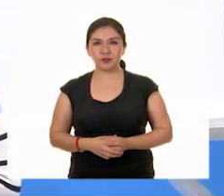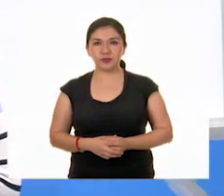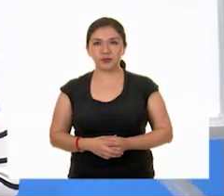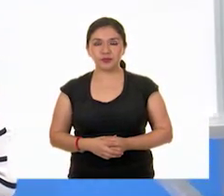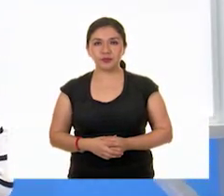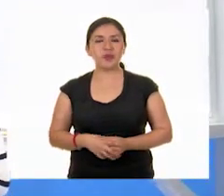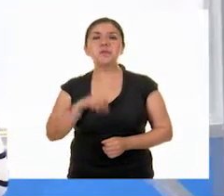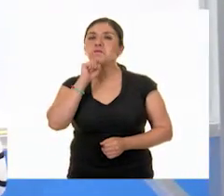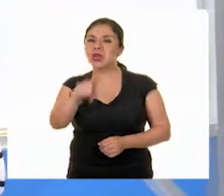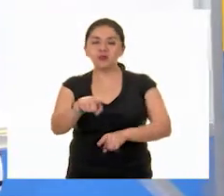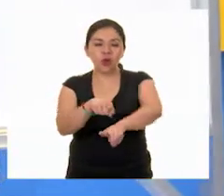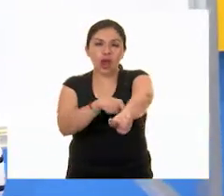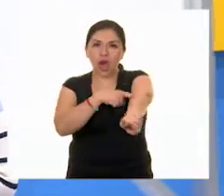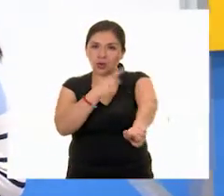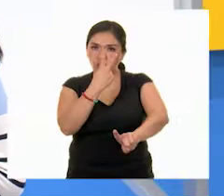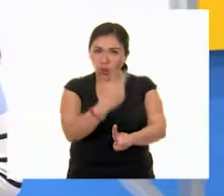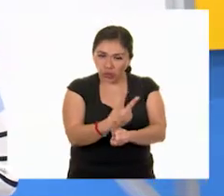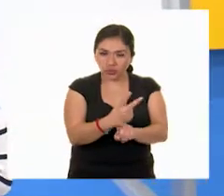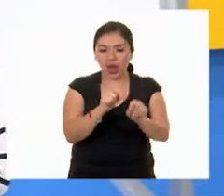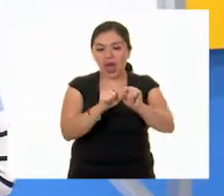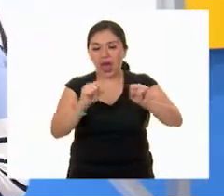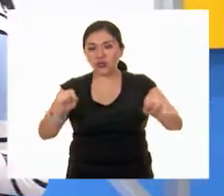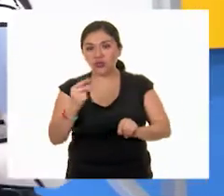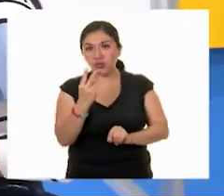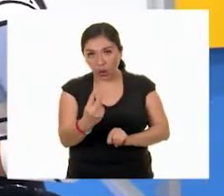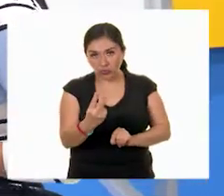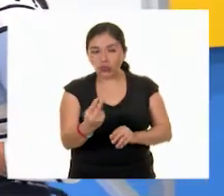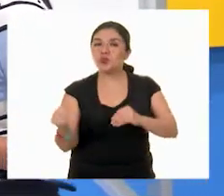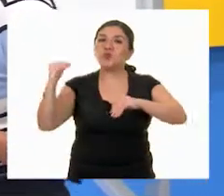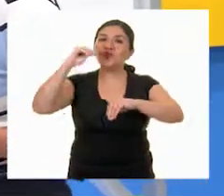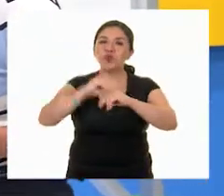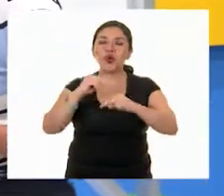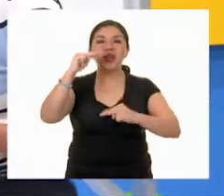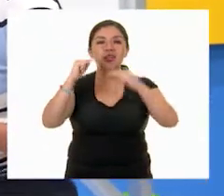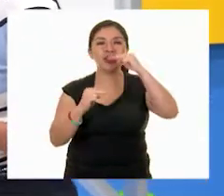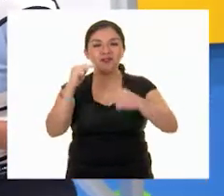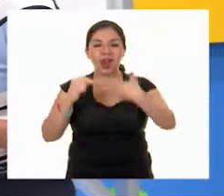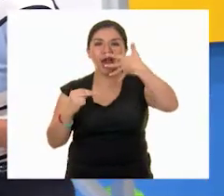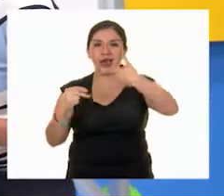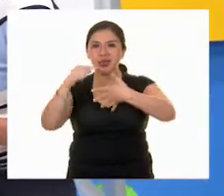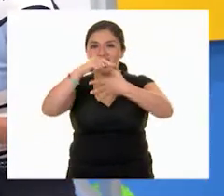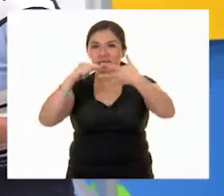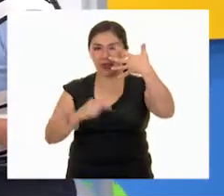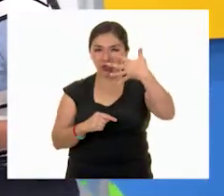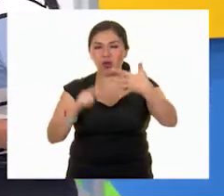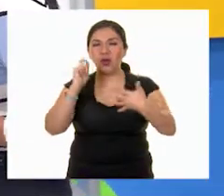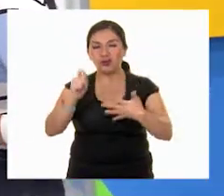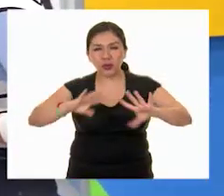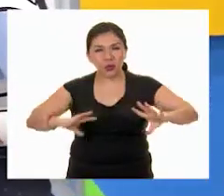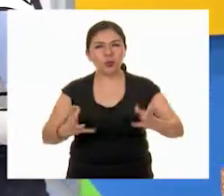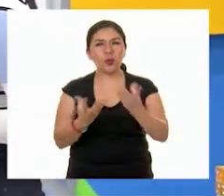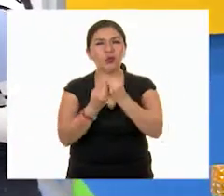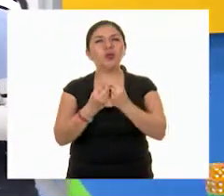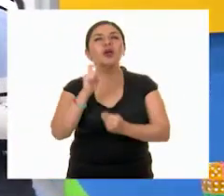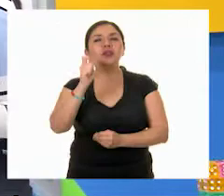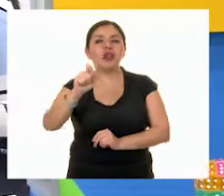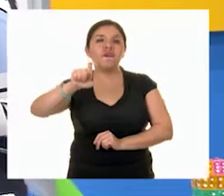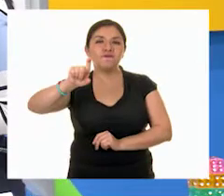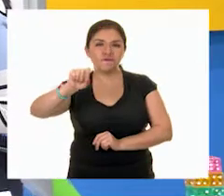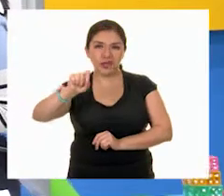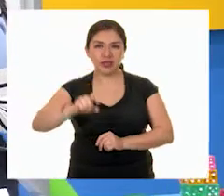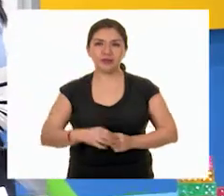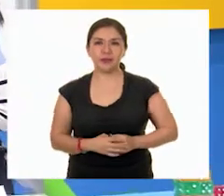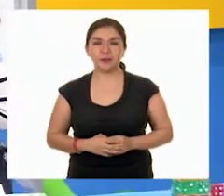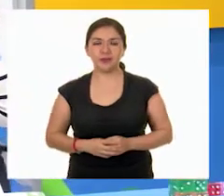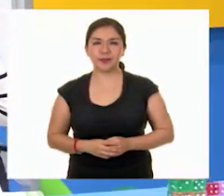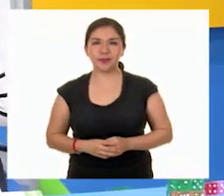Conserva su largo 2. 2. 2 de ancho y le aumentamos su nivel 5. Y la cantidad de cubos es